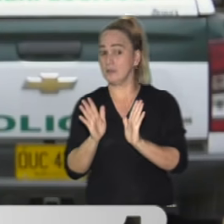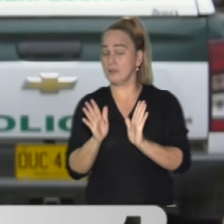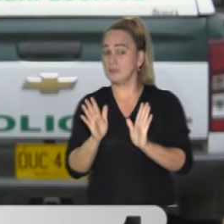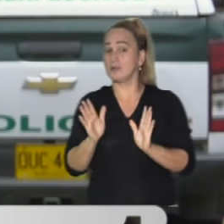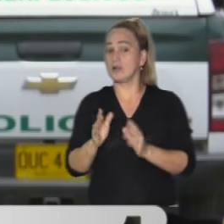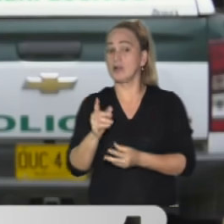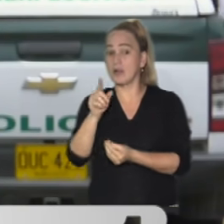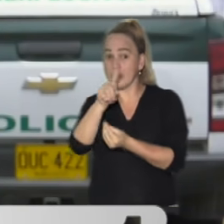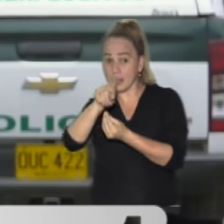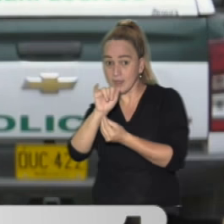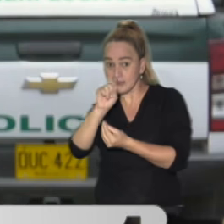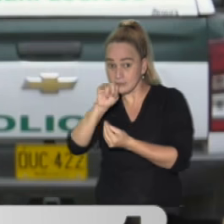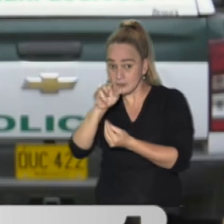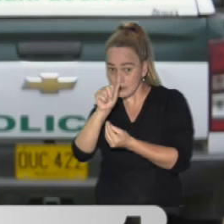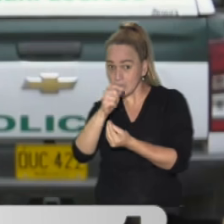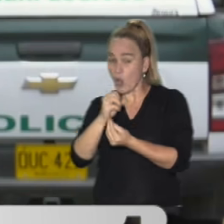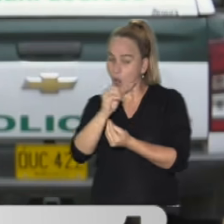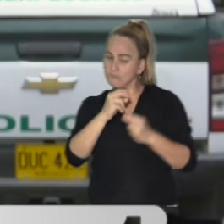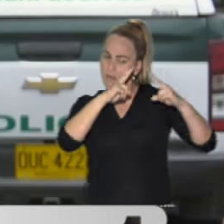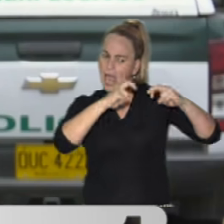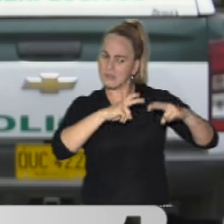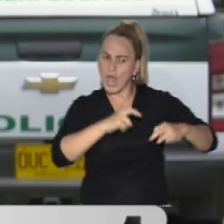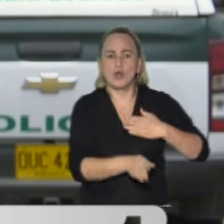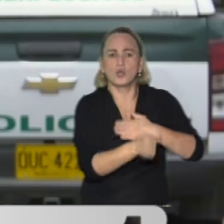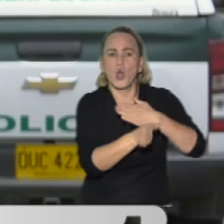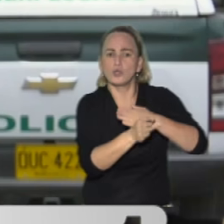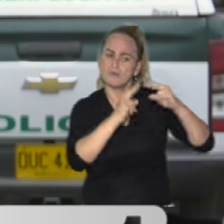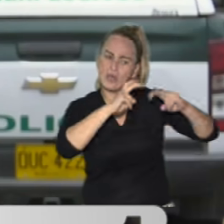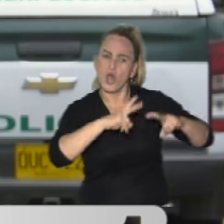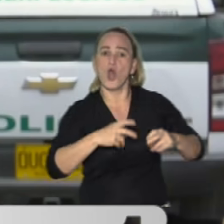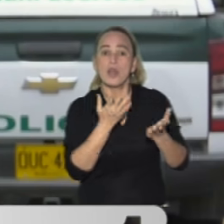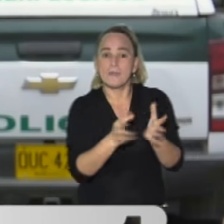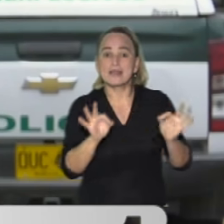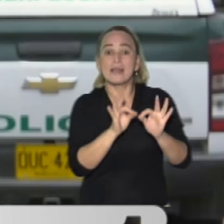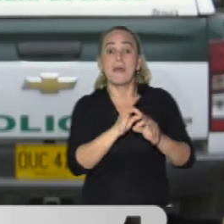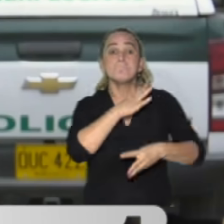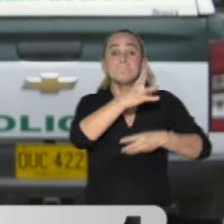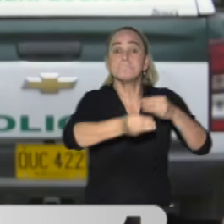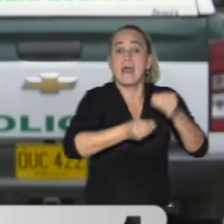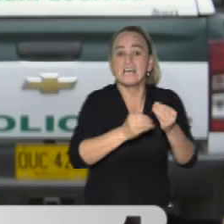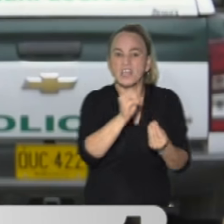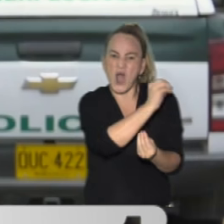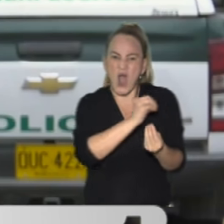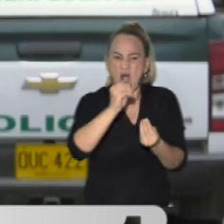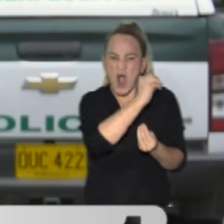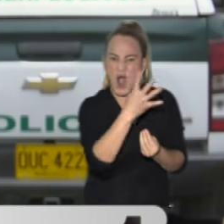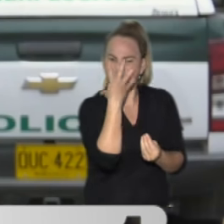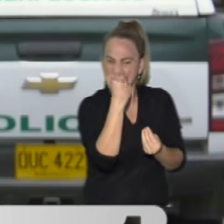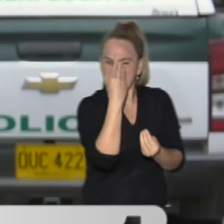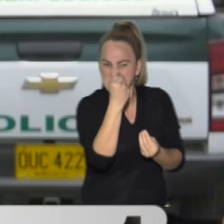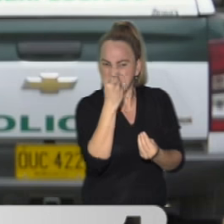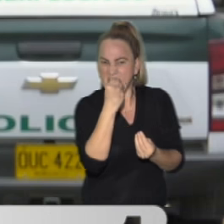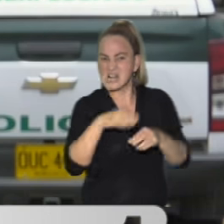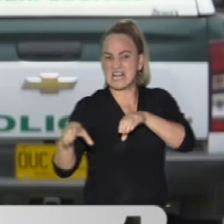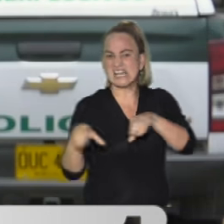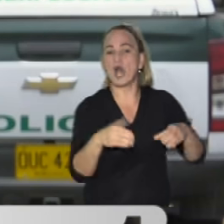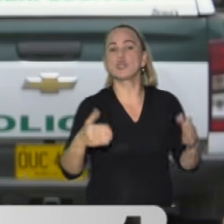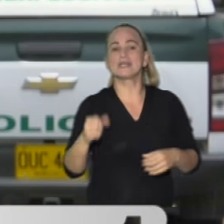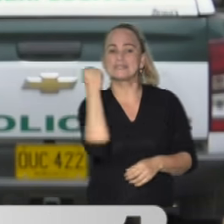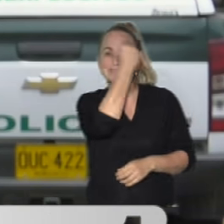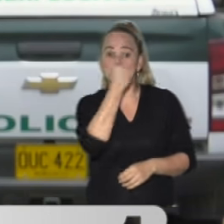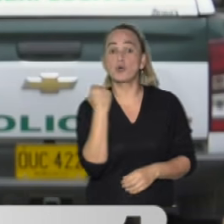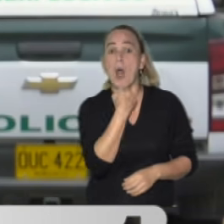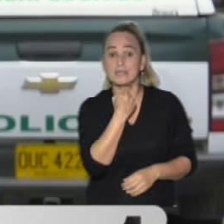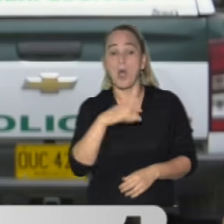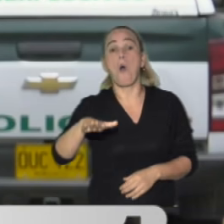hombres de la SIJÍN en este momento que siguen investigando para dar con el paradero de otros responsables de actos vandálicos, no solo en el municipio de Soacha,